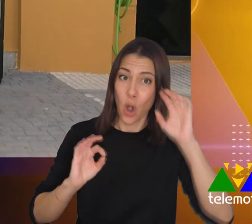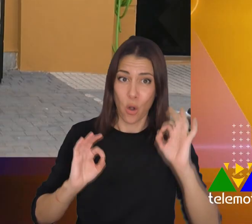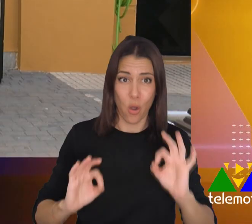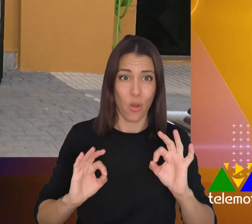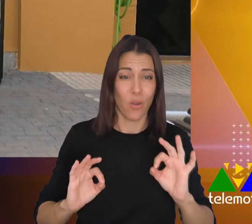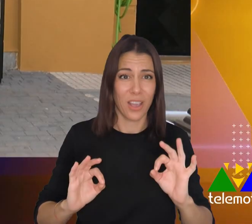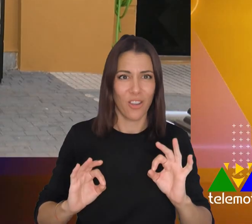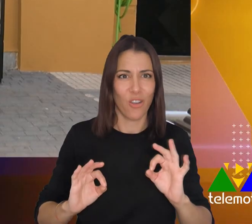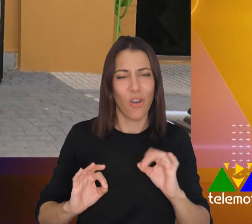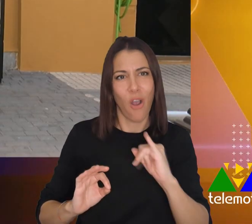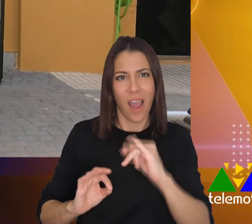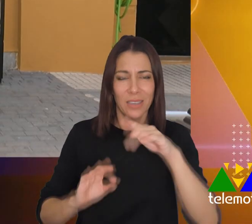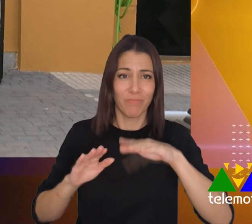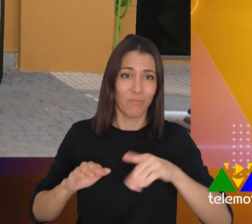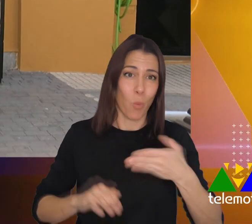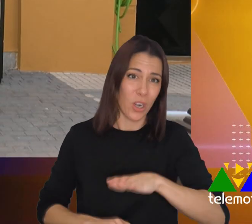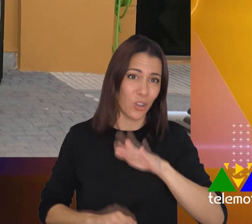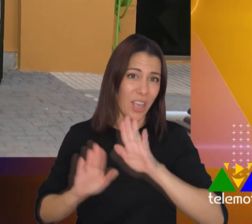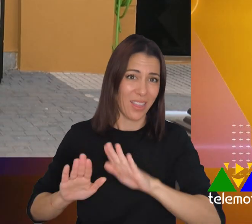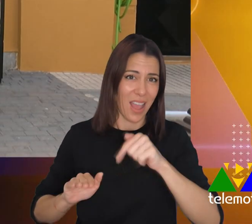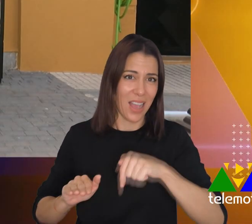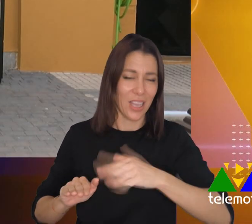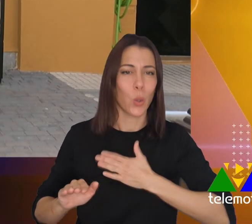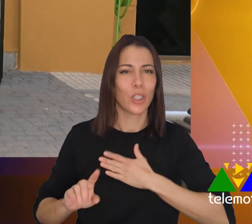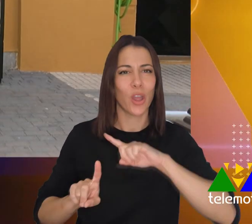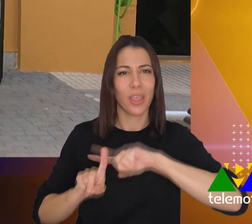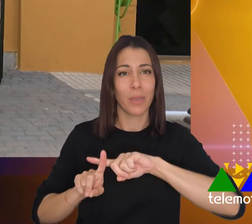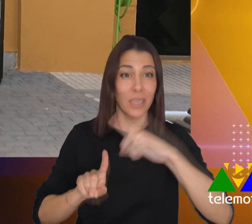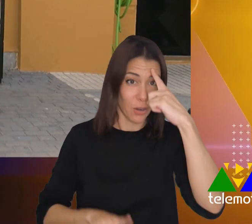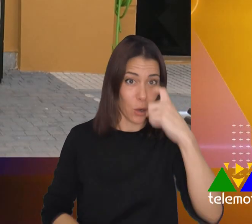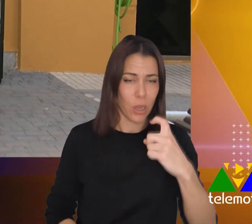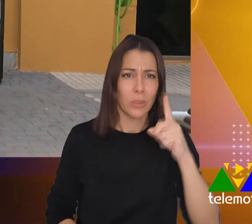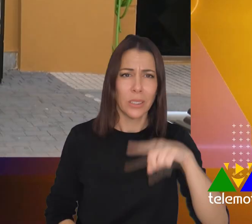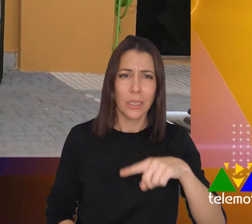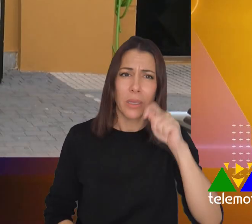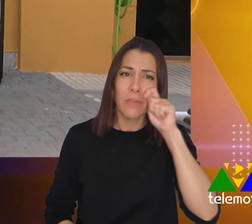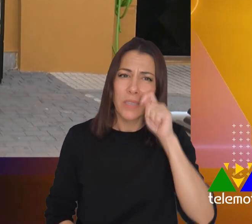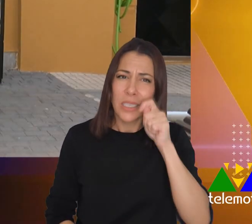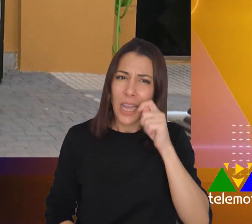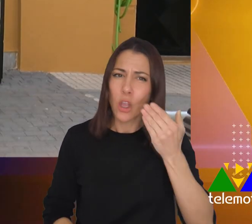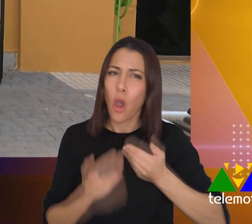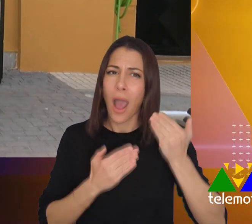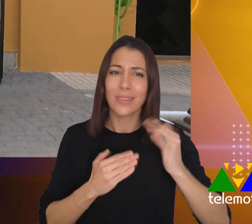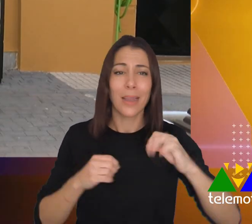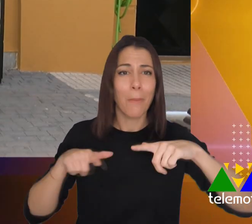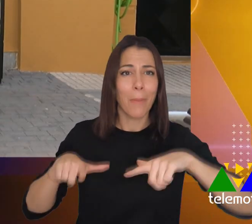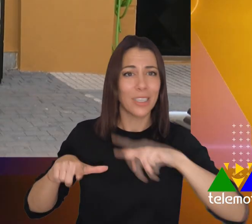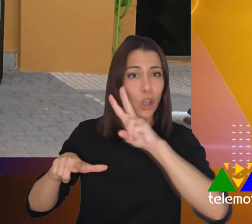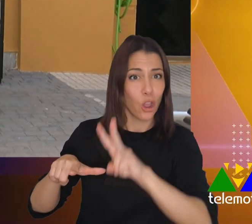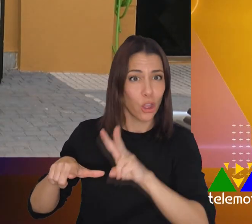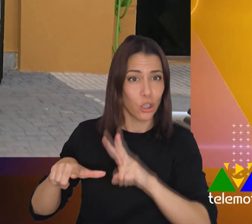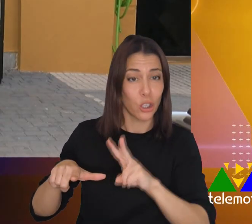pues morando aquí en nuestro cementerio. Recordamos que estuvimos visitando nuestro patio 2, el patio